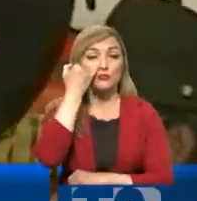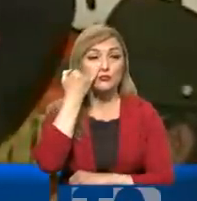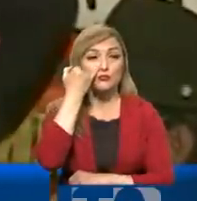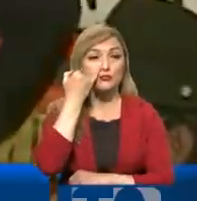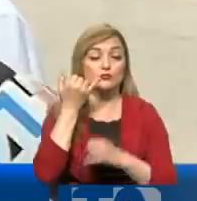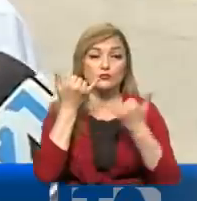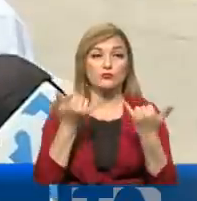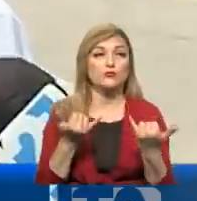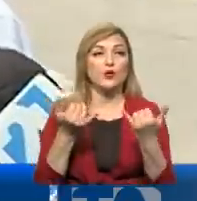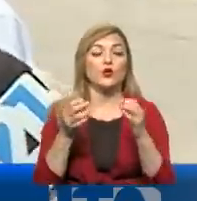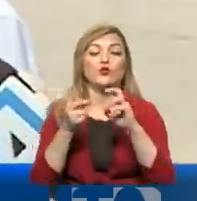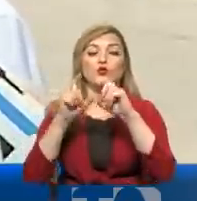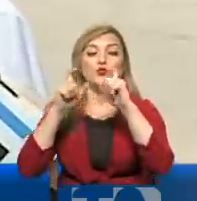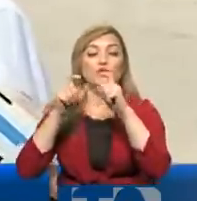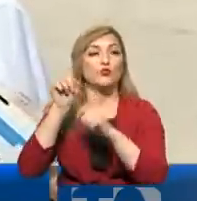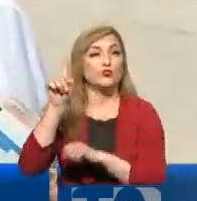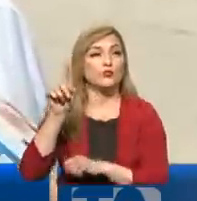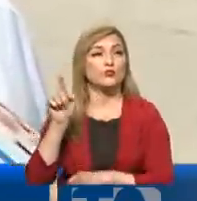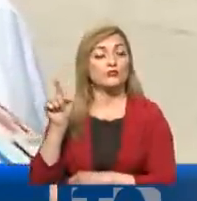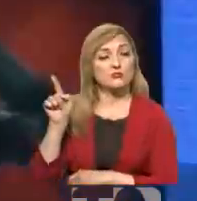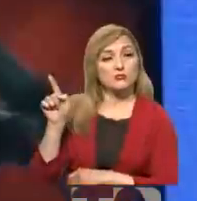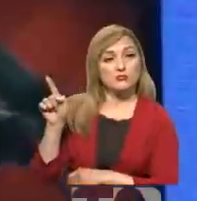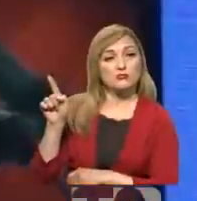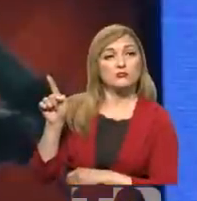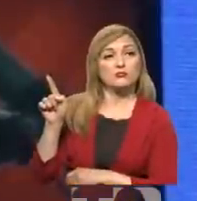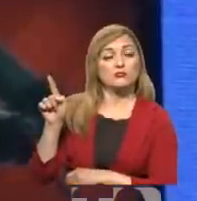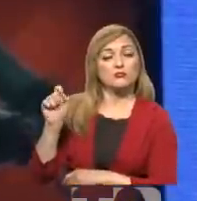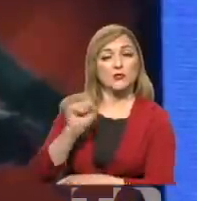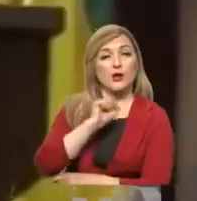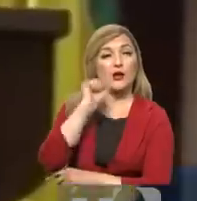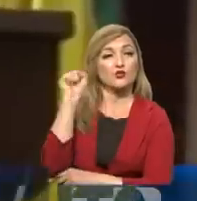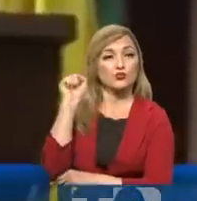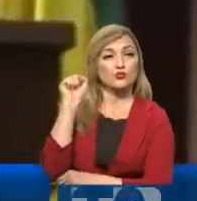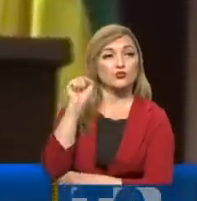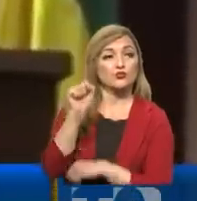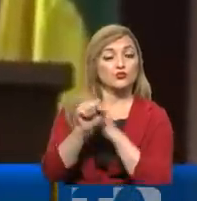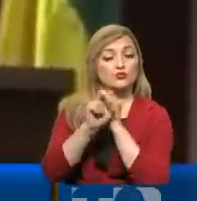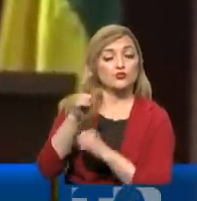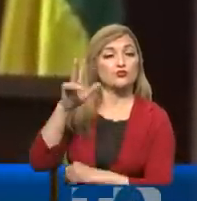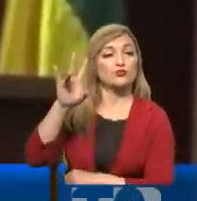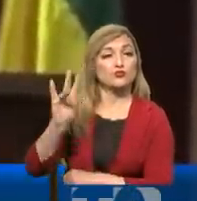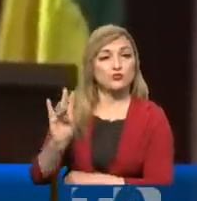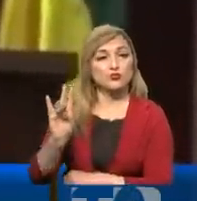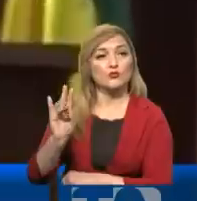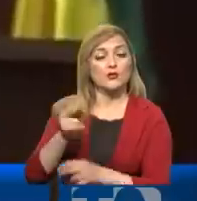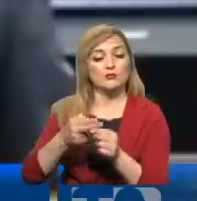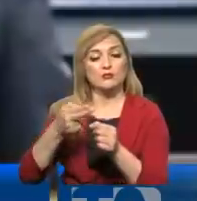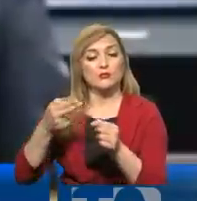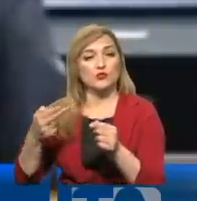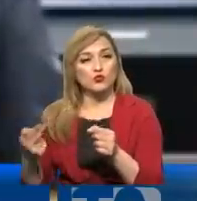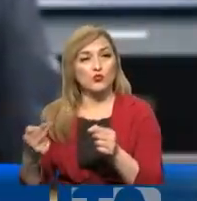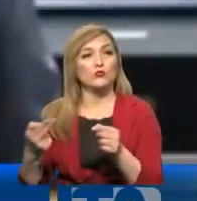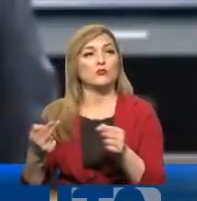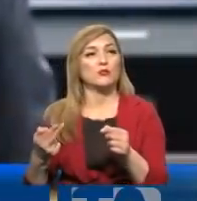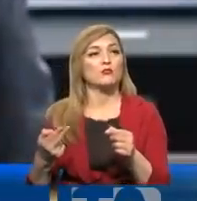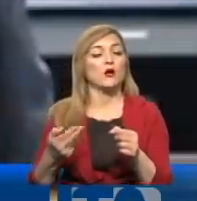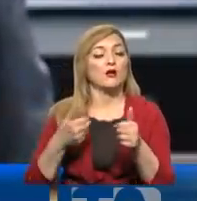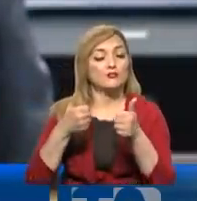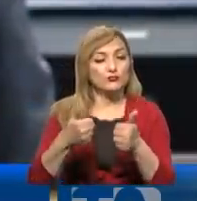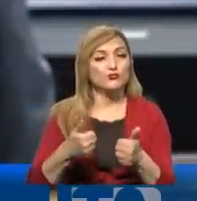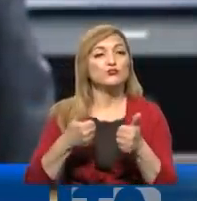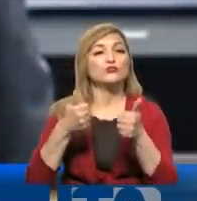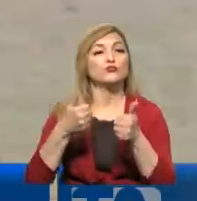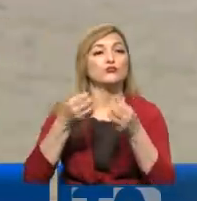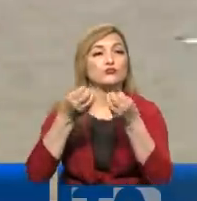mano de Unes. También regresa Carlos Falqués, quien ganó una curul en 2017, pero renunció para correr las elecciones seccionales